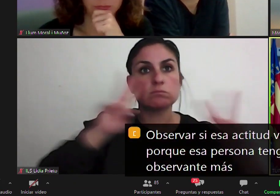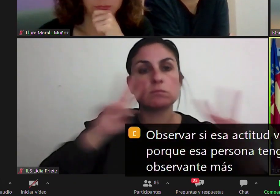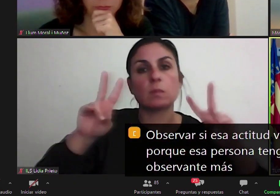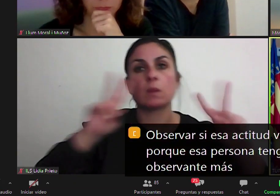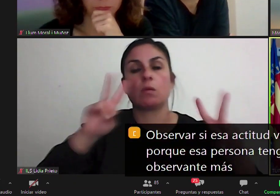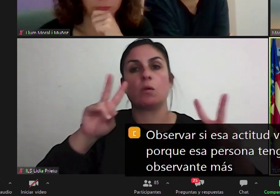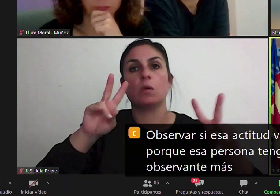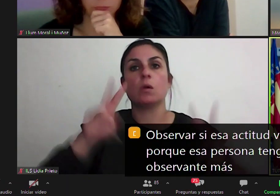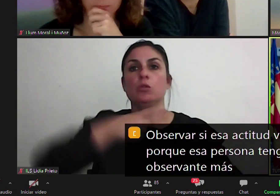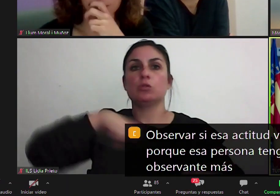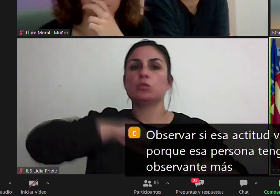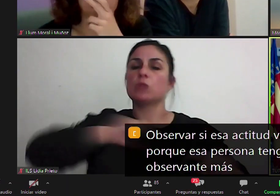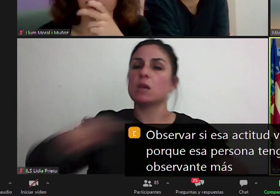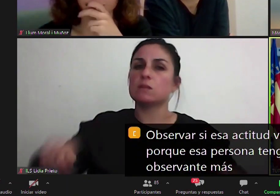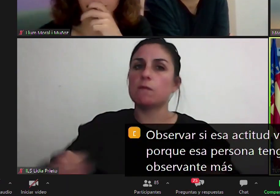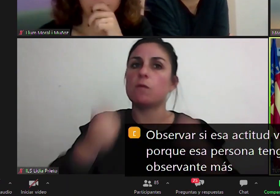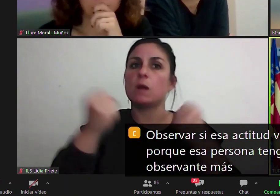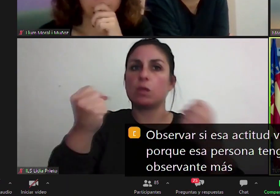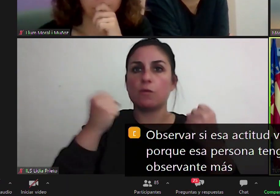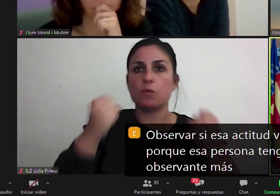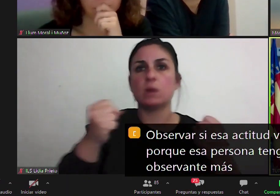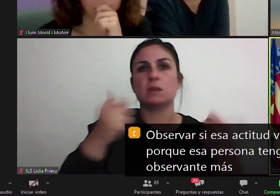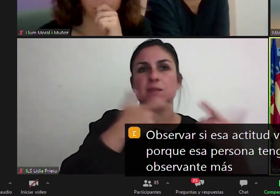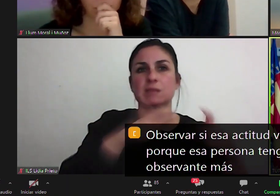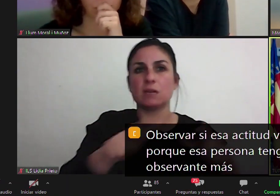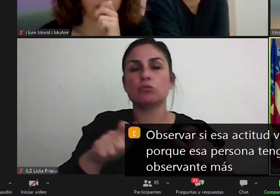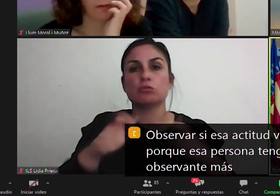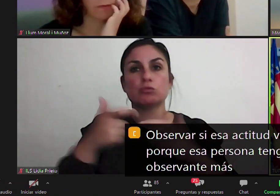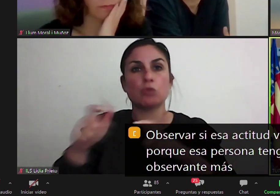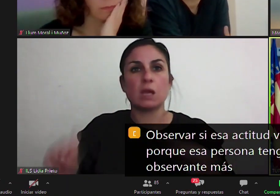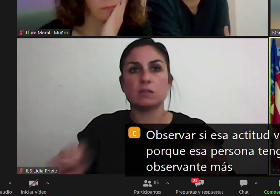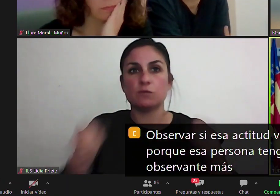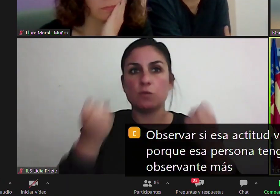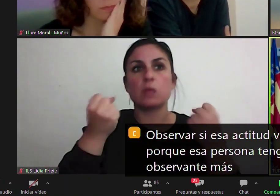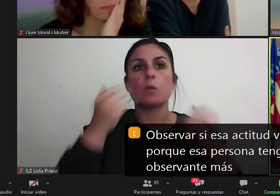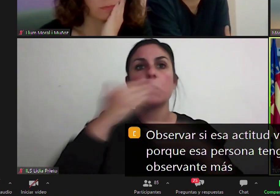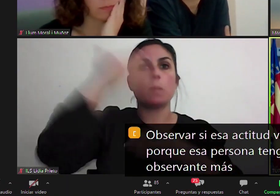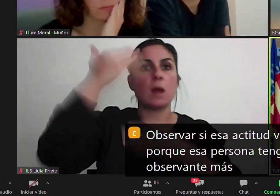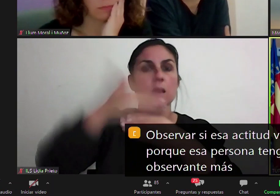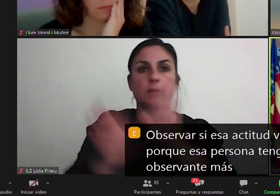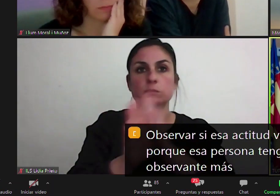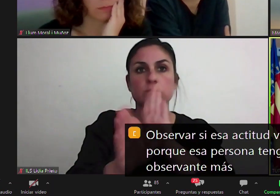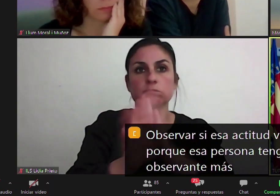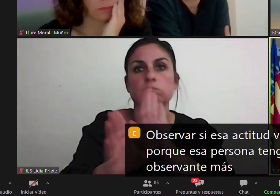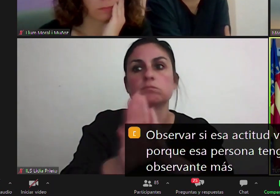esfuerzo que hacemos todos y que hace el sector, los destinos, pues siguen existiendo, o simplemente